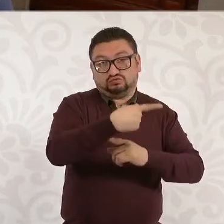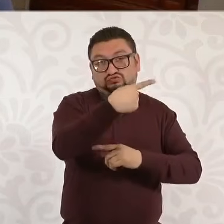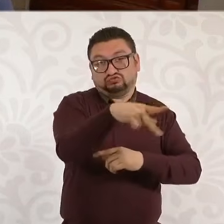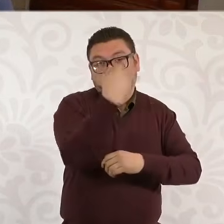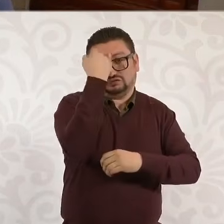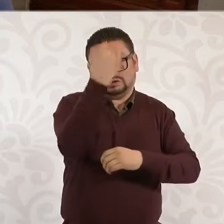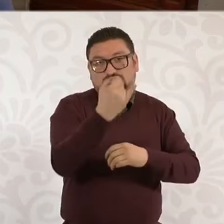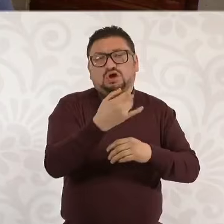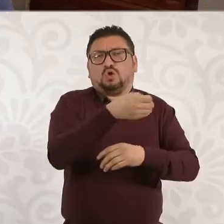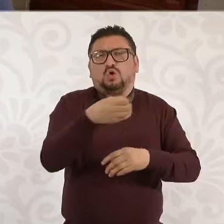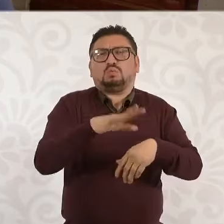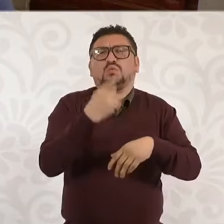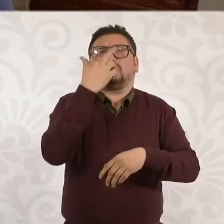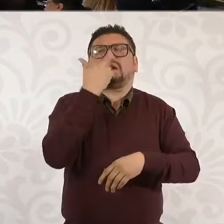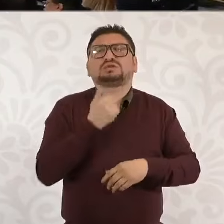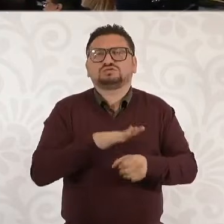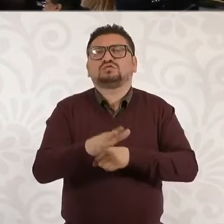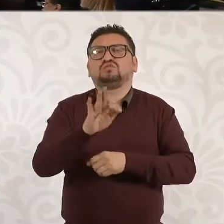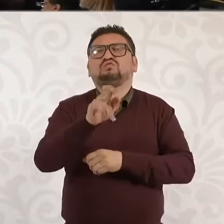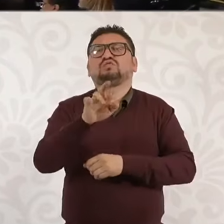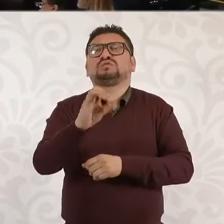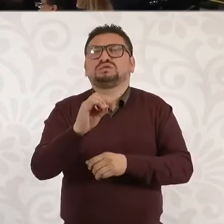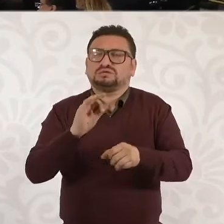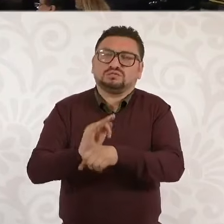para el tema del fuero. Que lo comente.